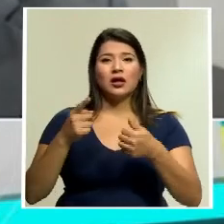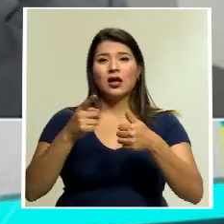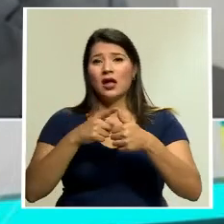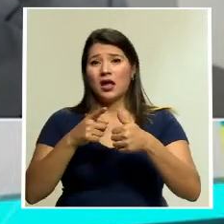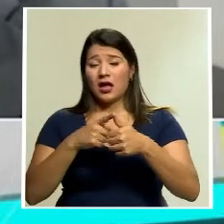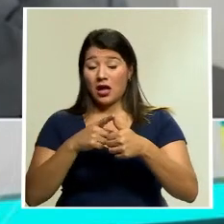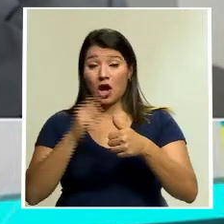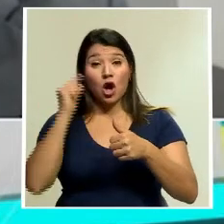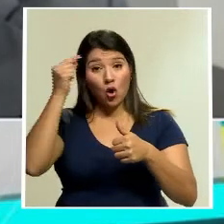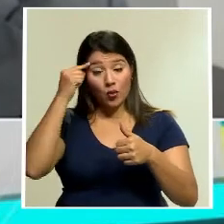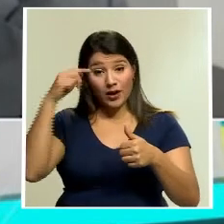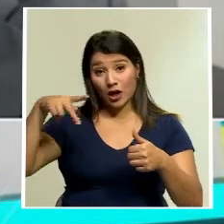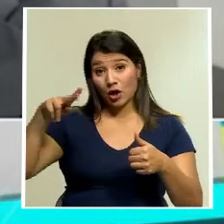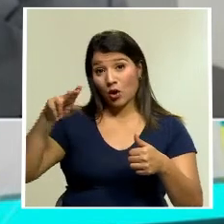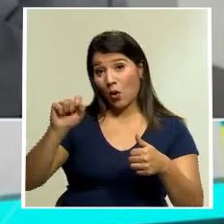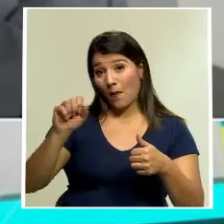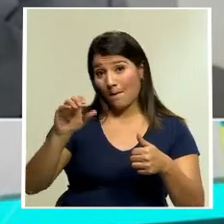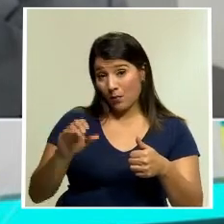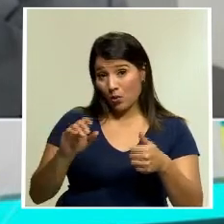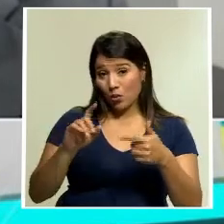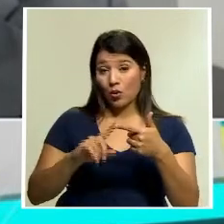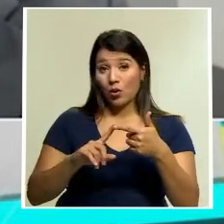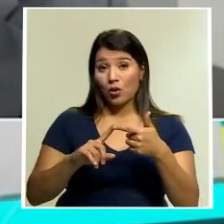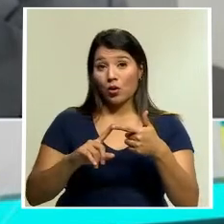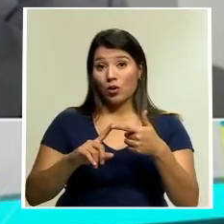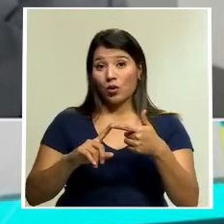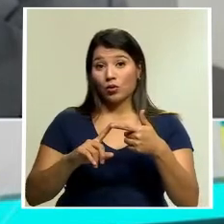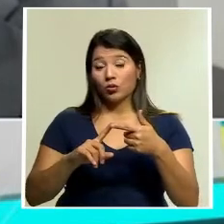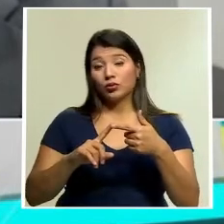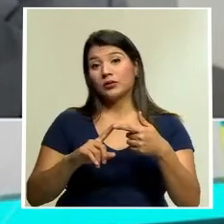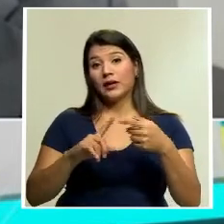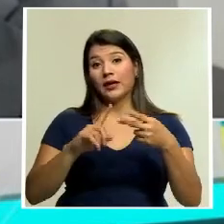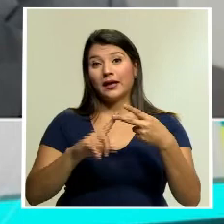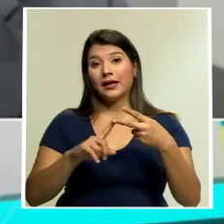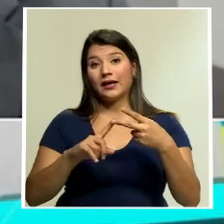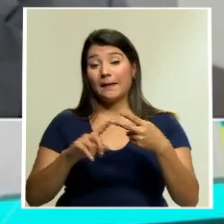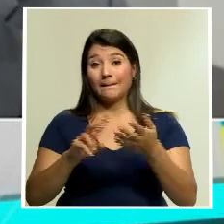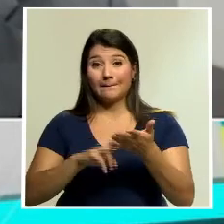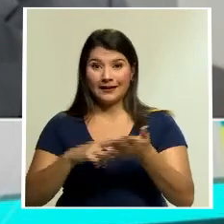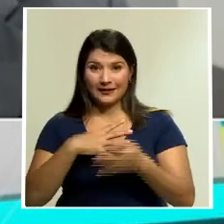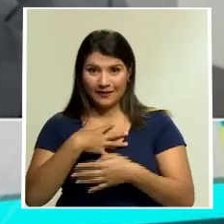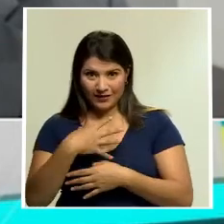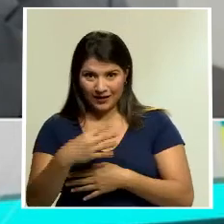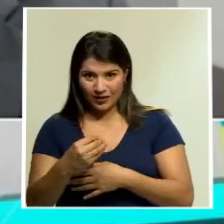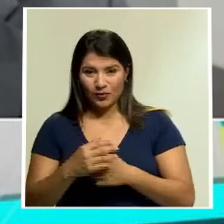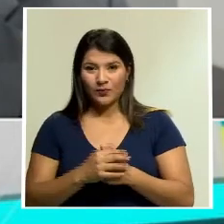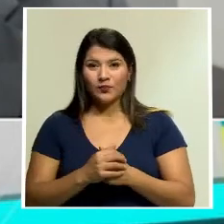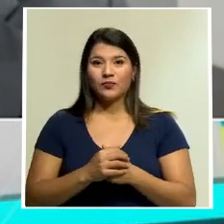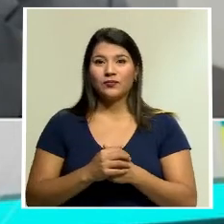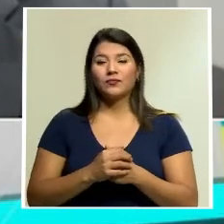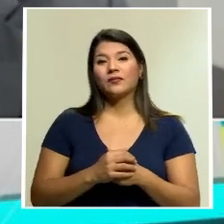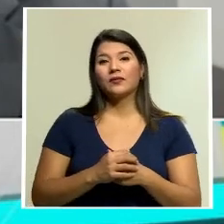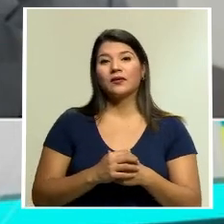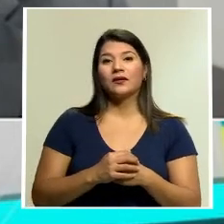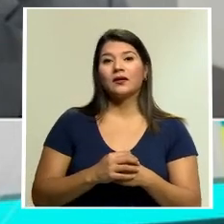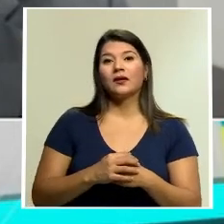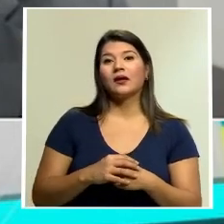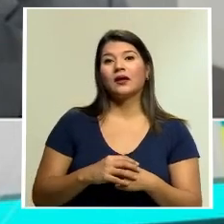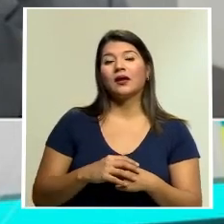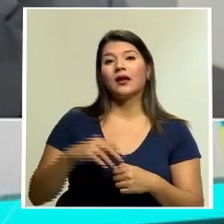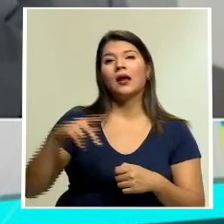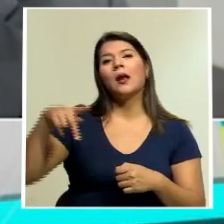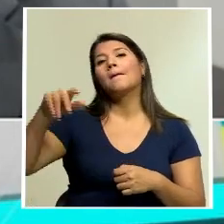de la Unidad Social Cristiana y el Partido Liberación Nacional. ¿Cómo evitar la corrupción en obra